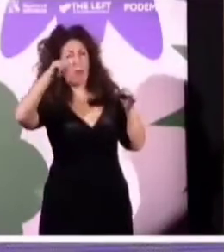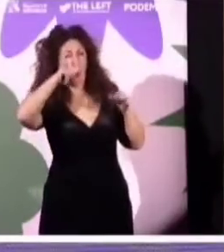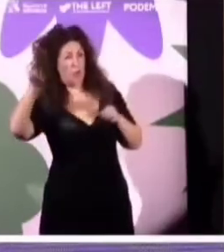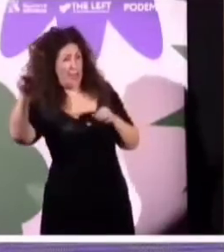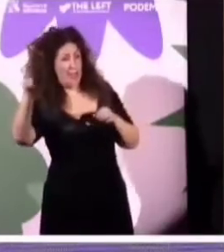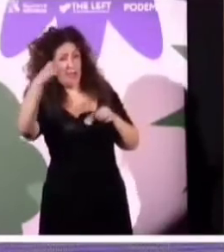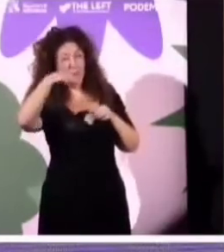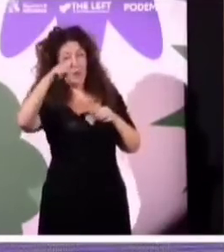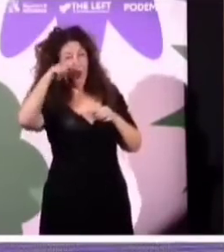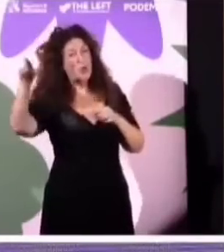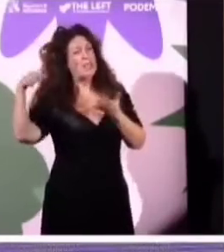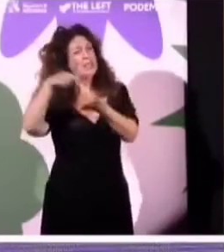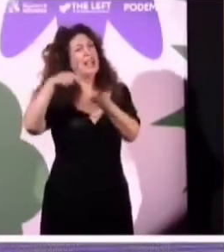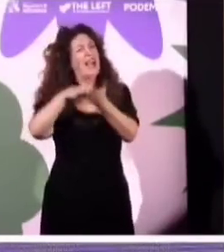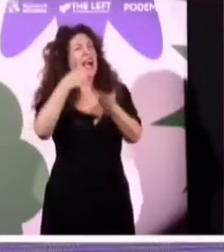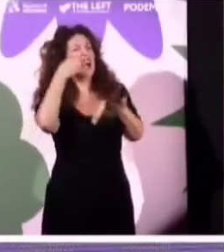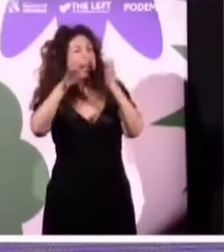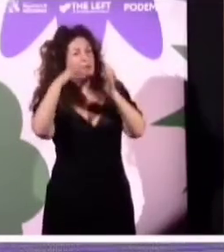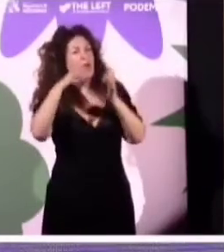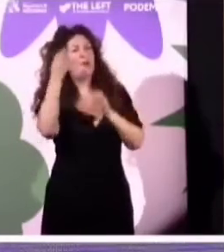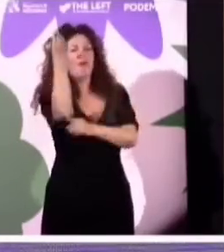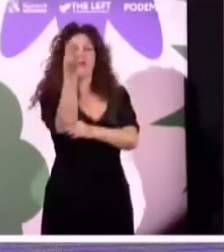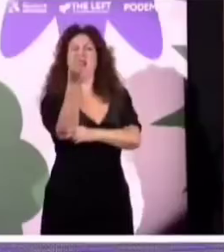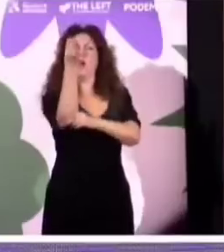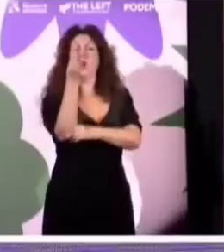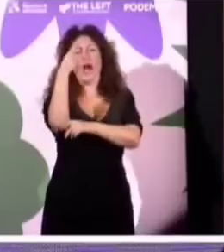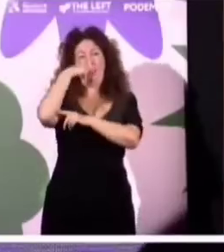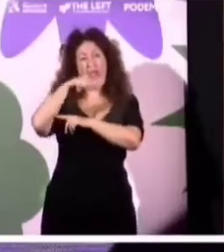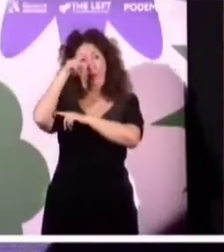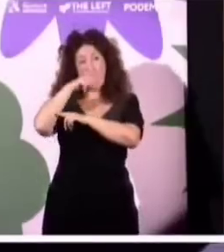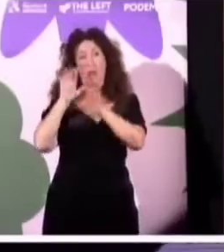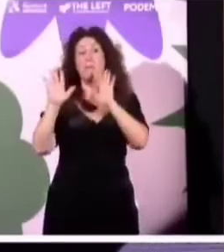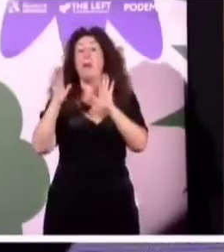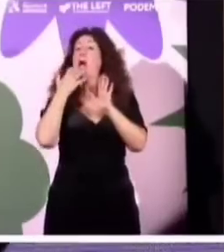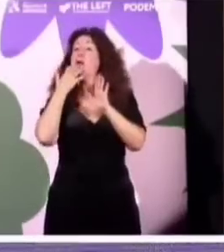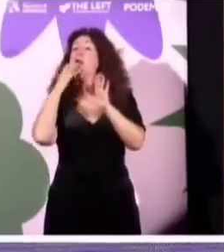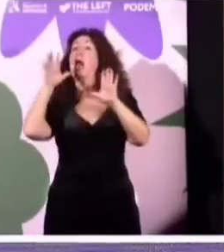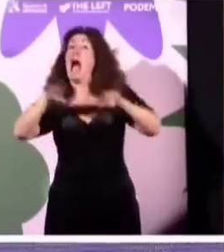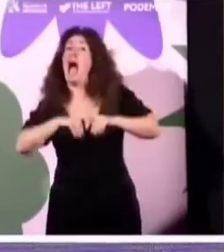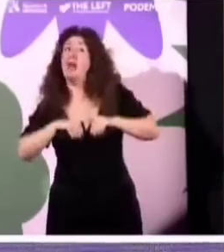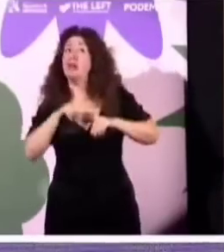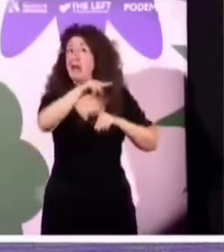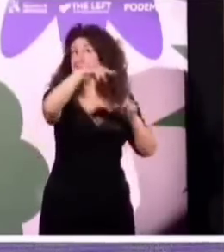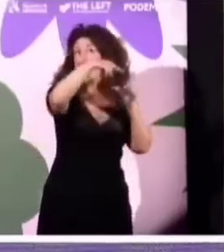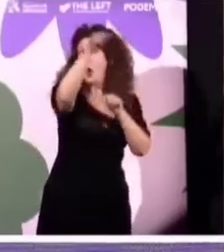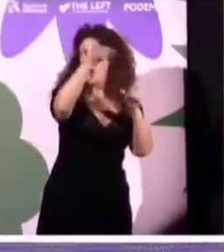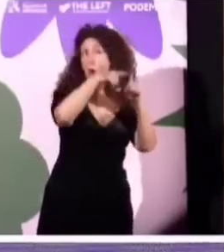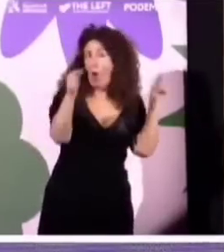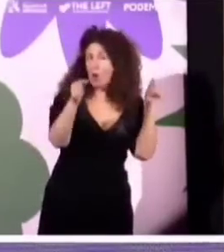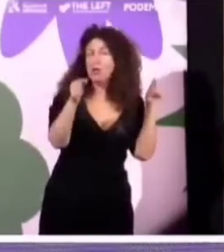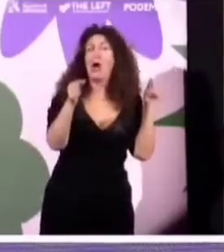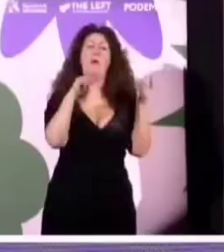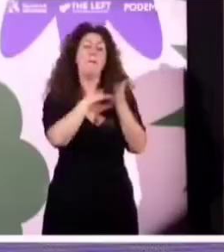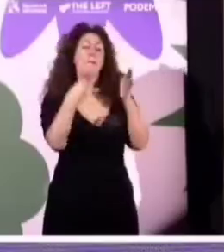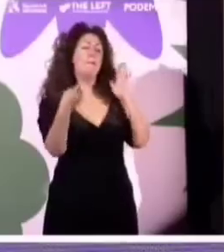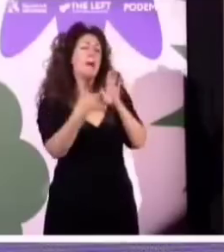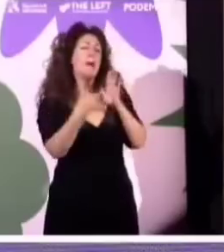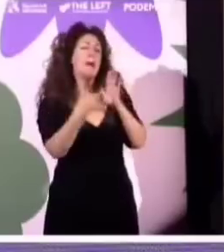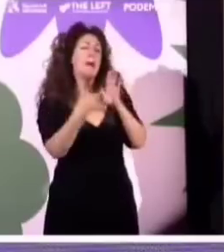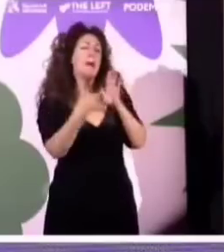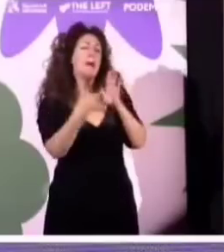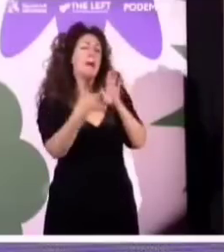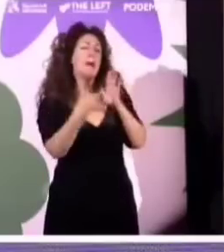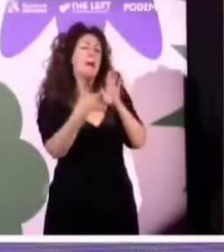siguen reivindicando la figura de Putin, pero que mientras acepten la OTAN y acepten los planes neoliberales que vengan desde